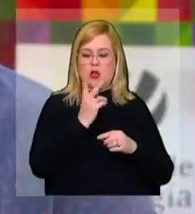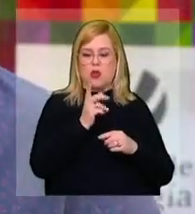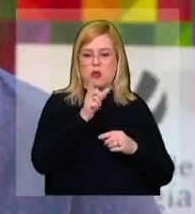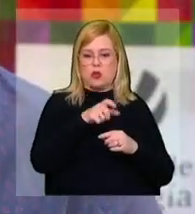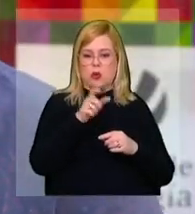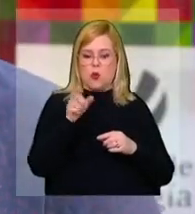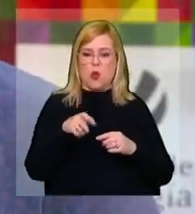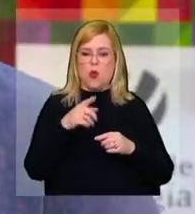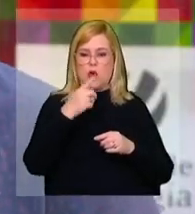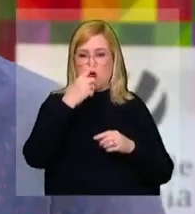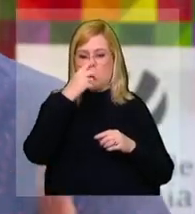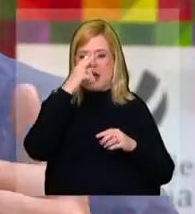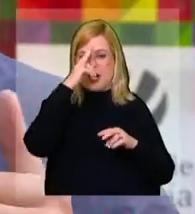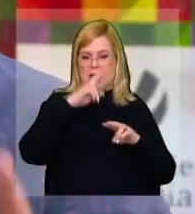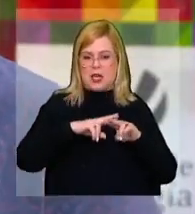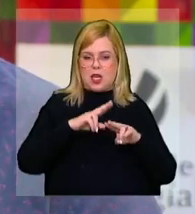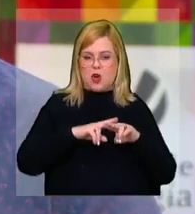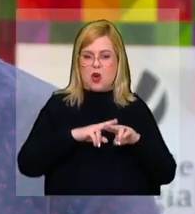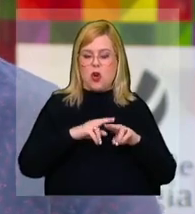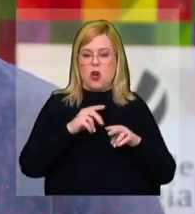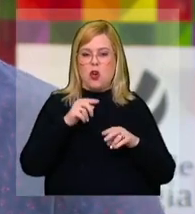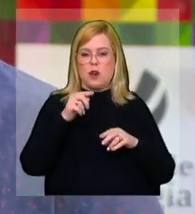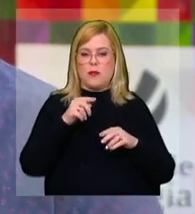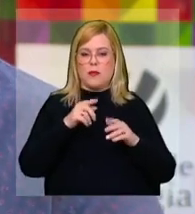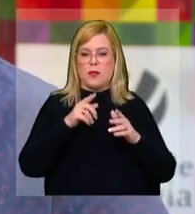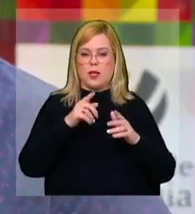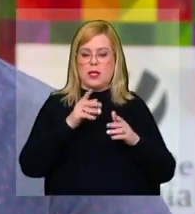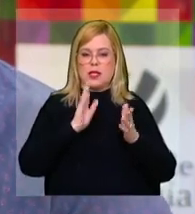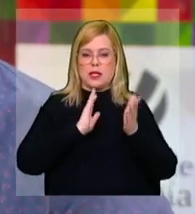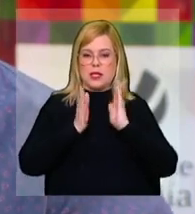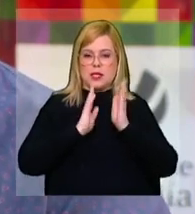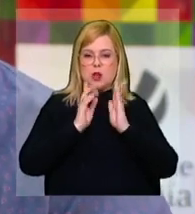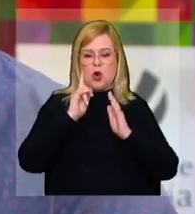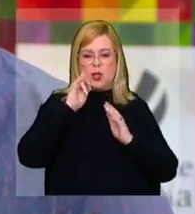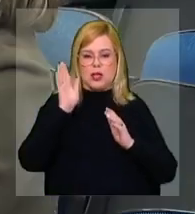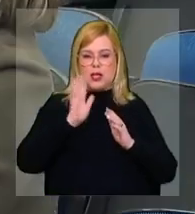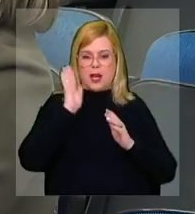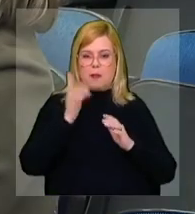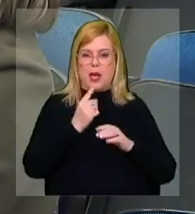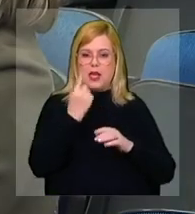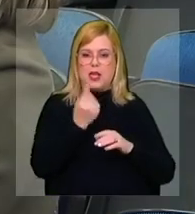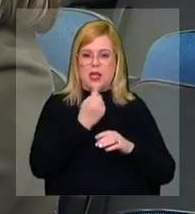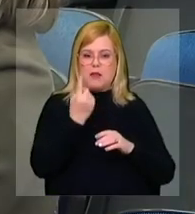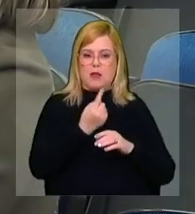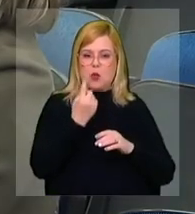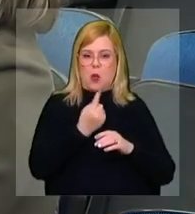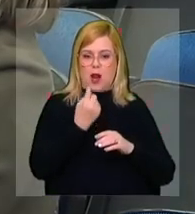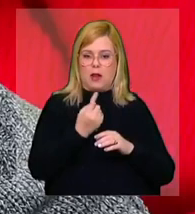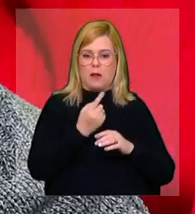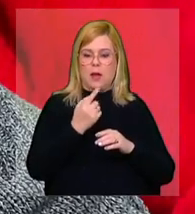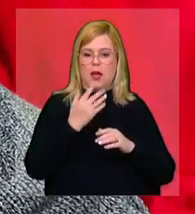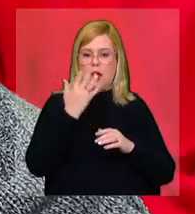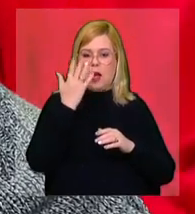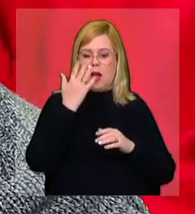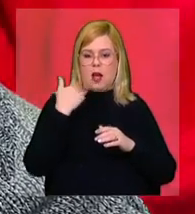uno clínico. Allí hay tres prestaciones que son la psicoterapia focal individual para personas afrodescendientes.